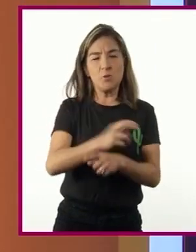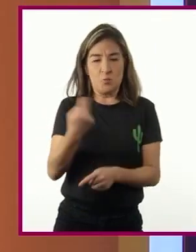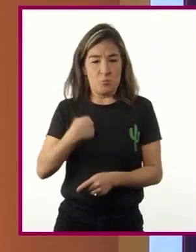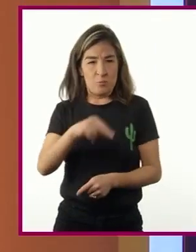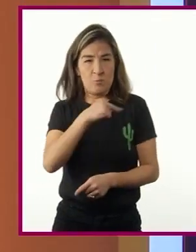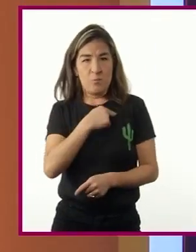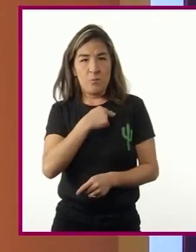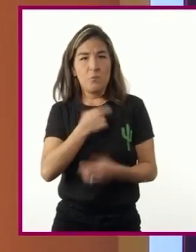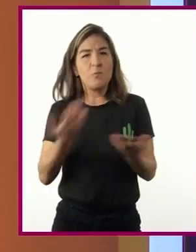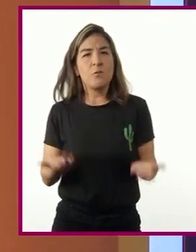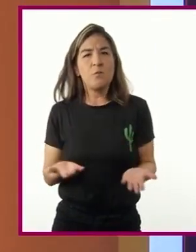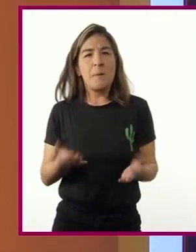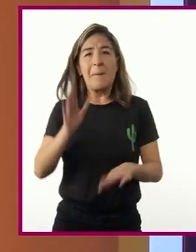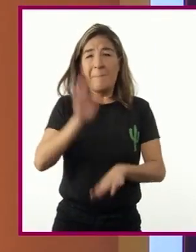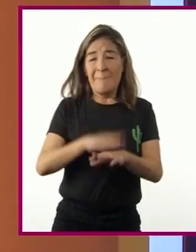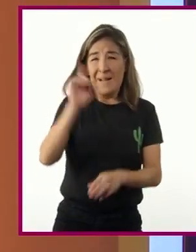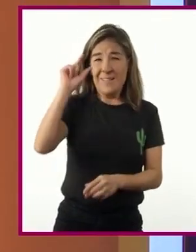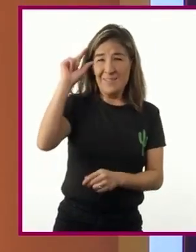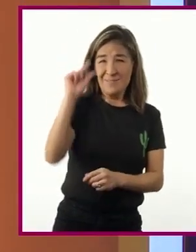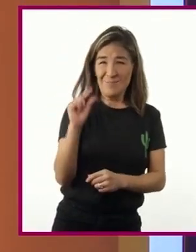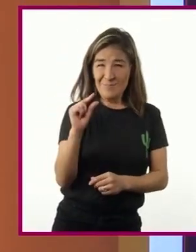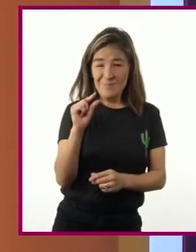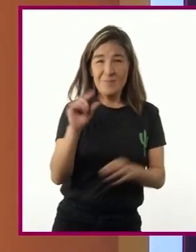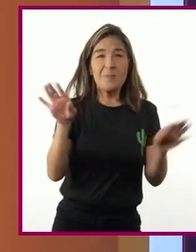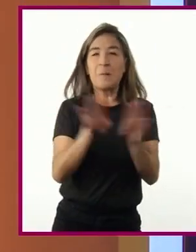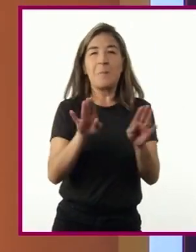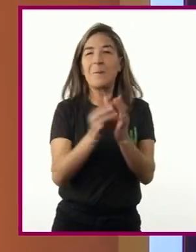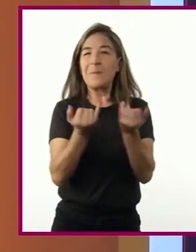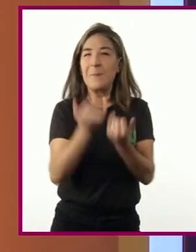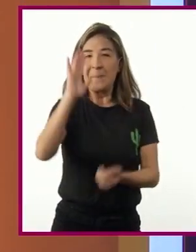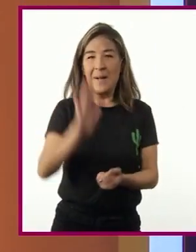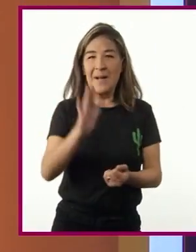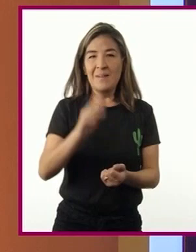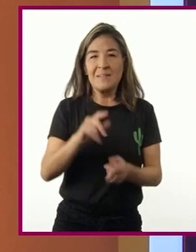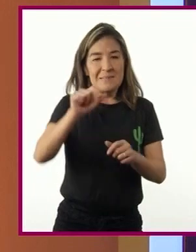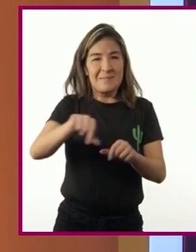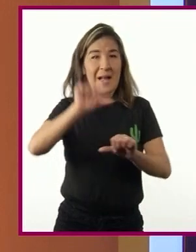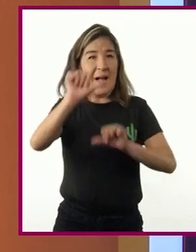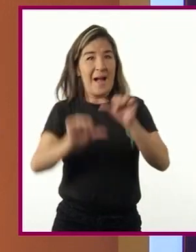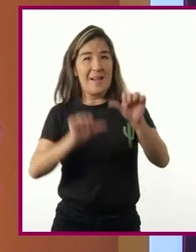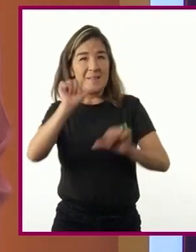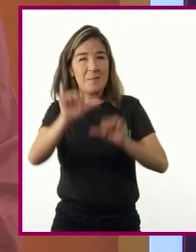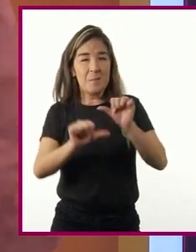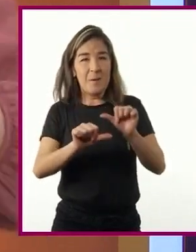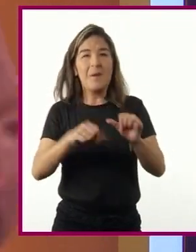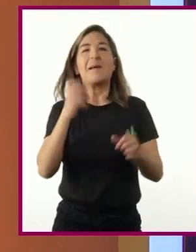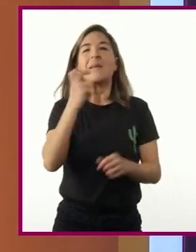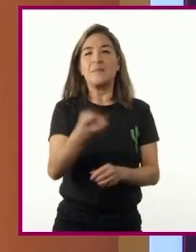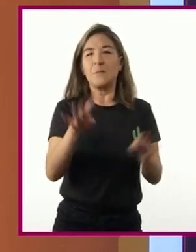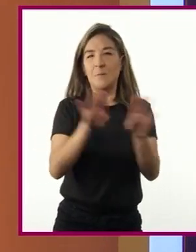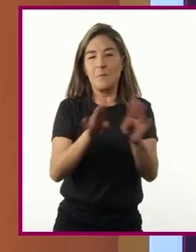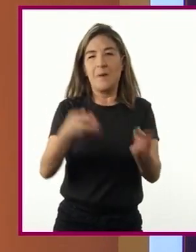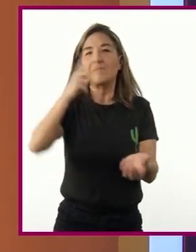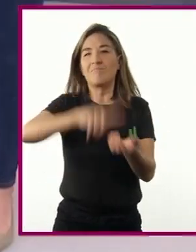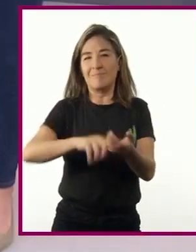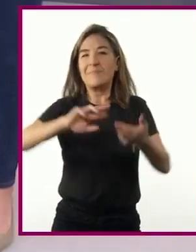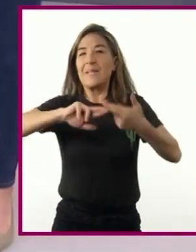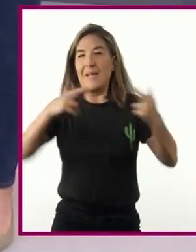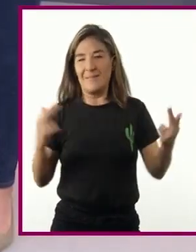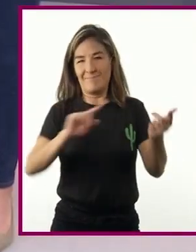somos demasiado pequeños, casi como si fuéramos un átomo. Claro, en relación a una